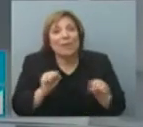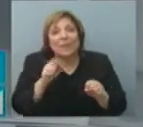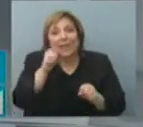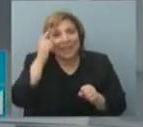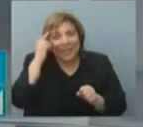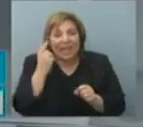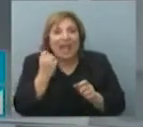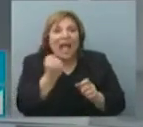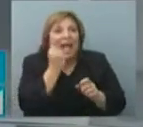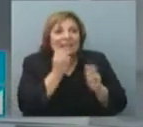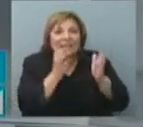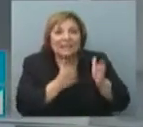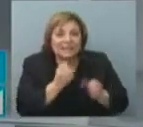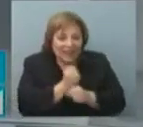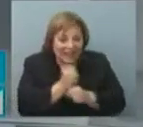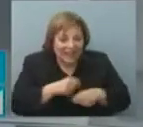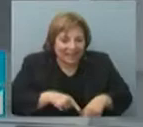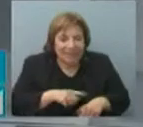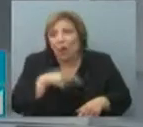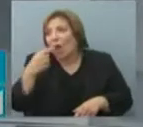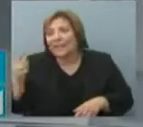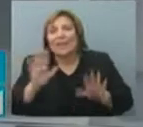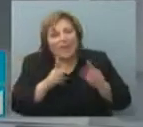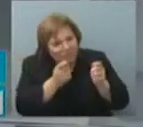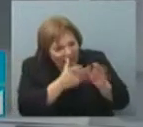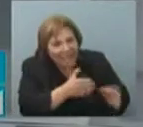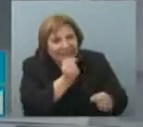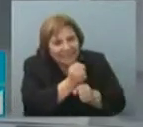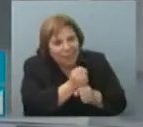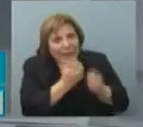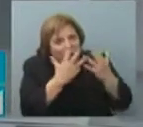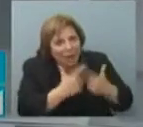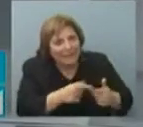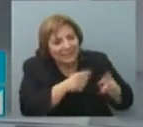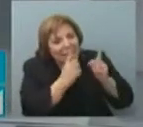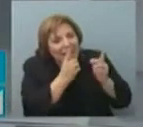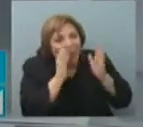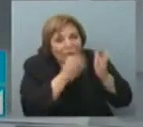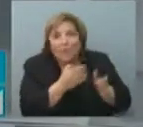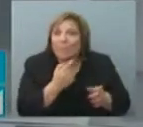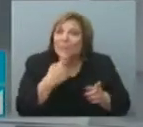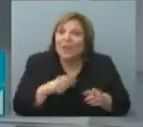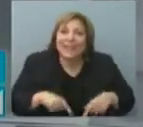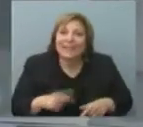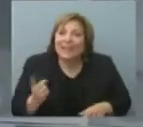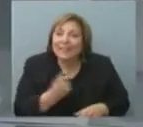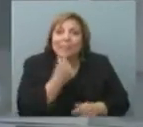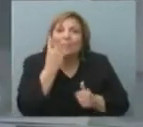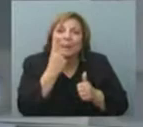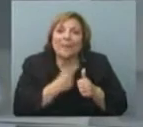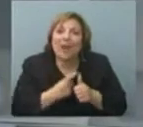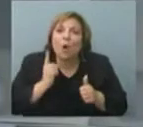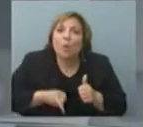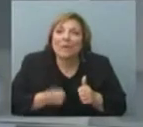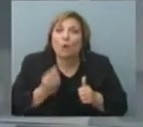actividades fundamental de una intendencia por hacer otras cosas que pueden ser muy válidas pero a mí me parece que el ABC de la intendencia es tu primera obligación